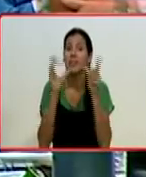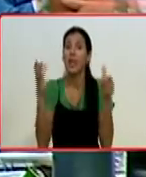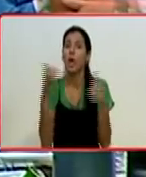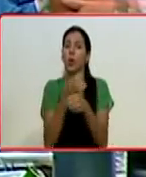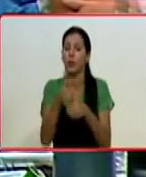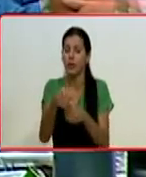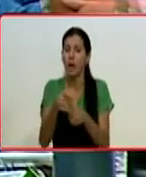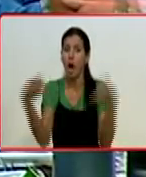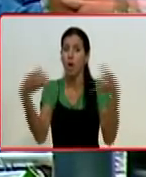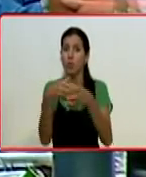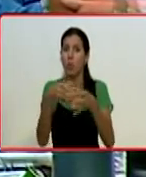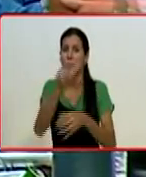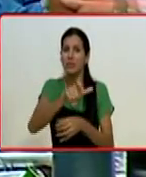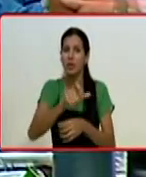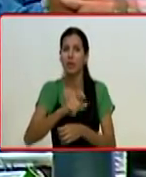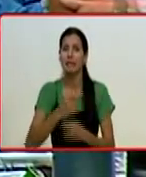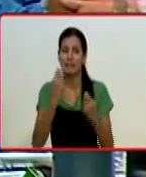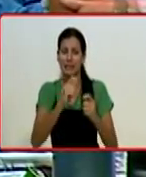conjurados?